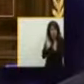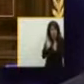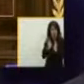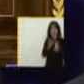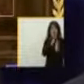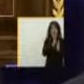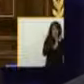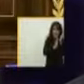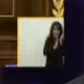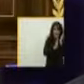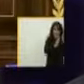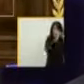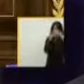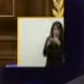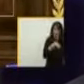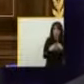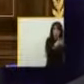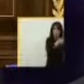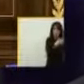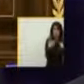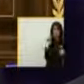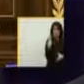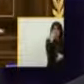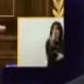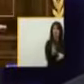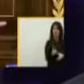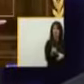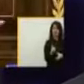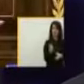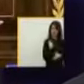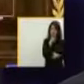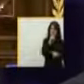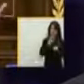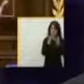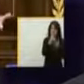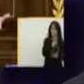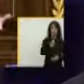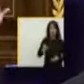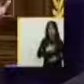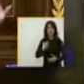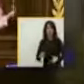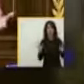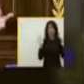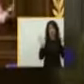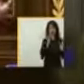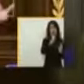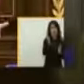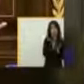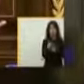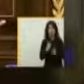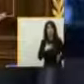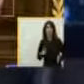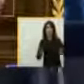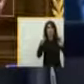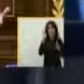juzgado de guardia que en el Parlamento se digan estas cosas de niño pequeño haciendo la travesura. Una palabra.